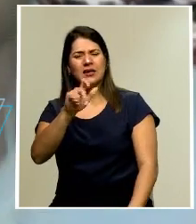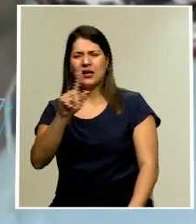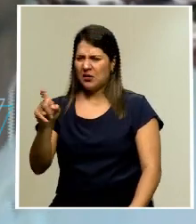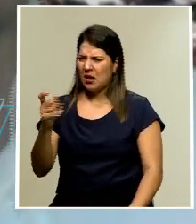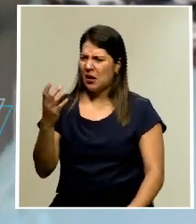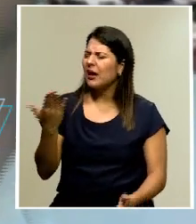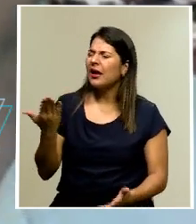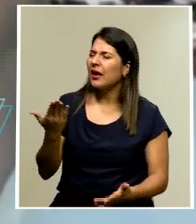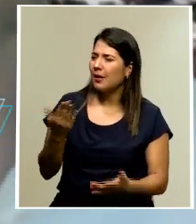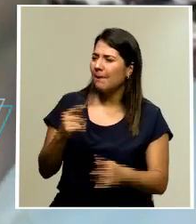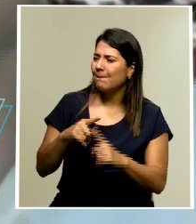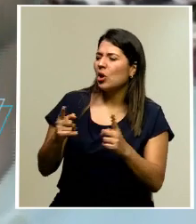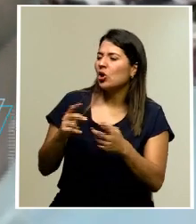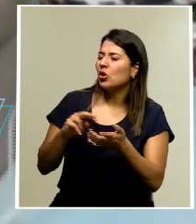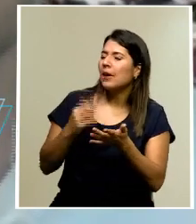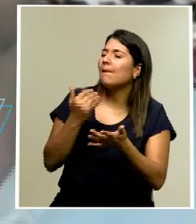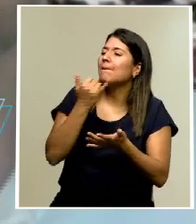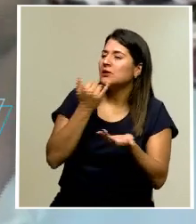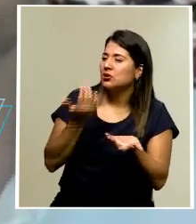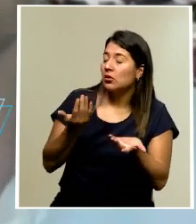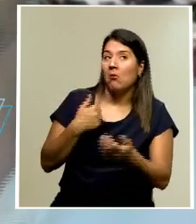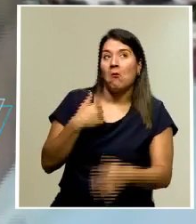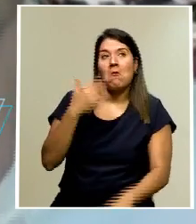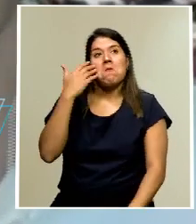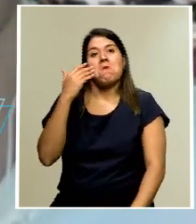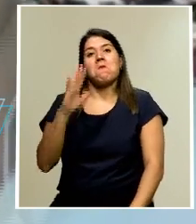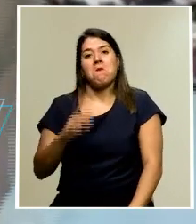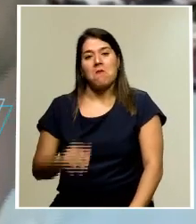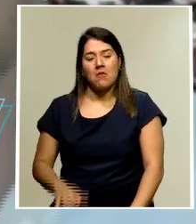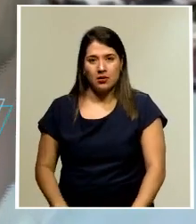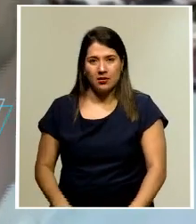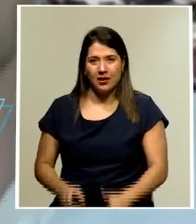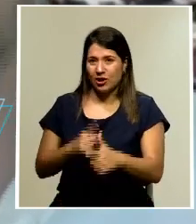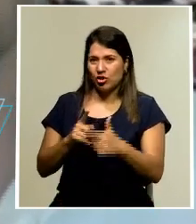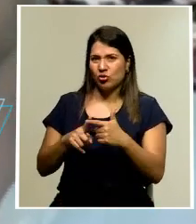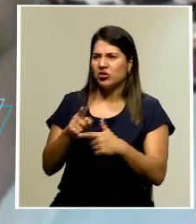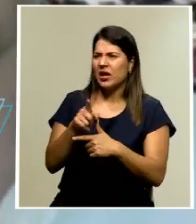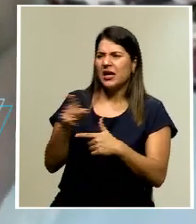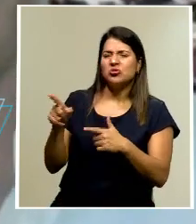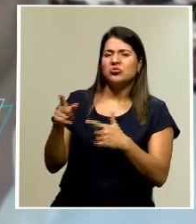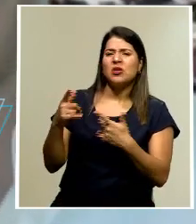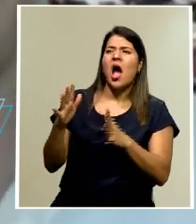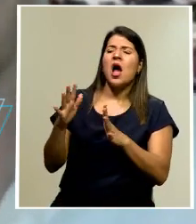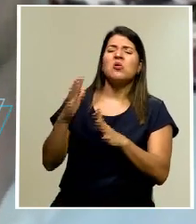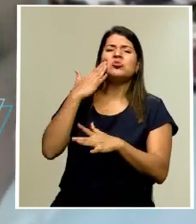trata, solamente han escuchado, ¿verdad?, y ya eso resulta suficiente como para adversarlo.